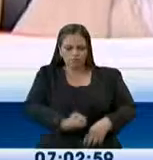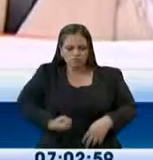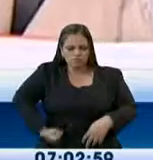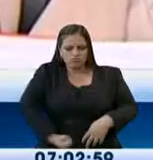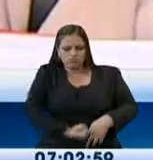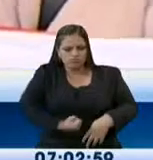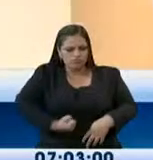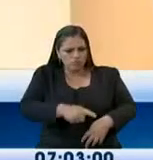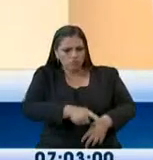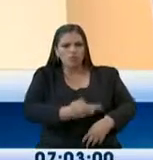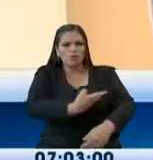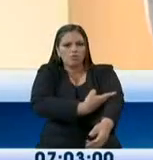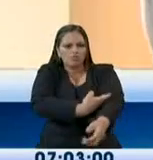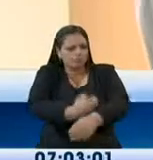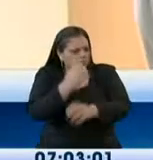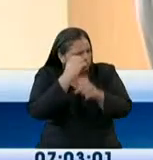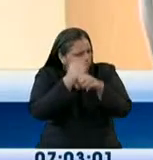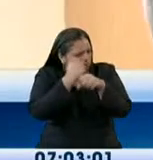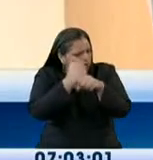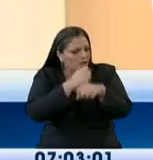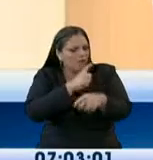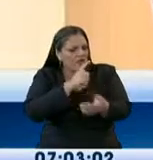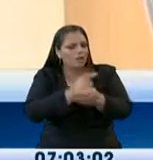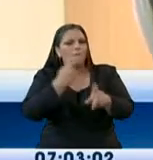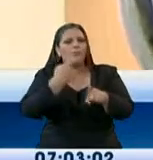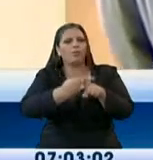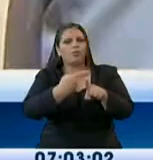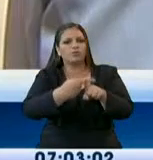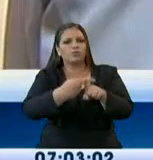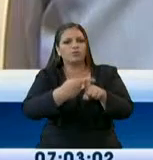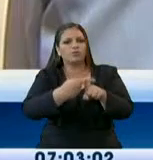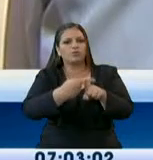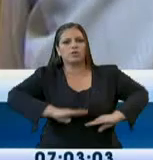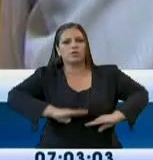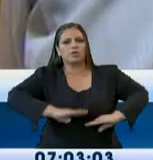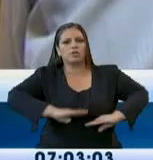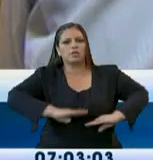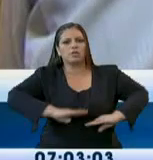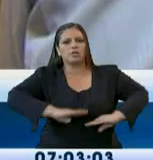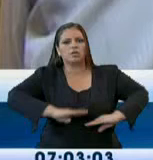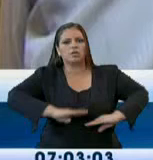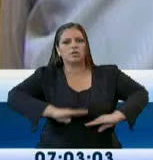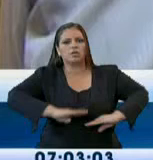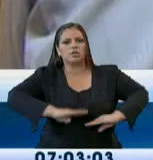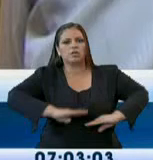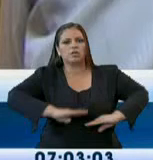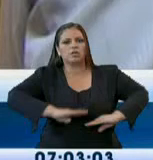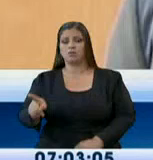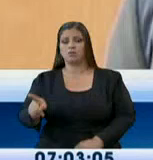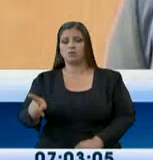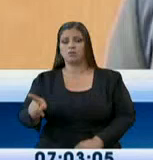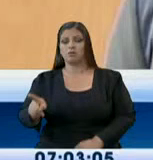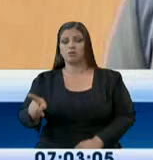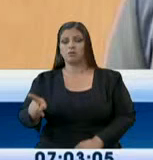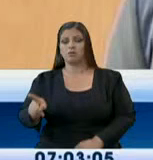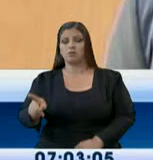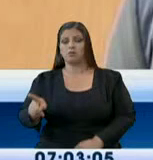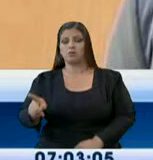positivo en sangre. Según el abogado de la menor, el acusado afirmó que no tiene nada que ver en su embarazo. Ha negado